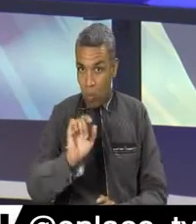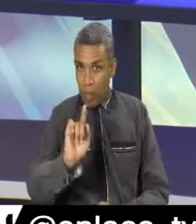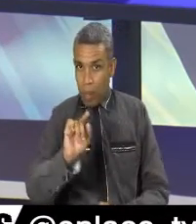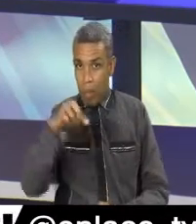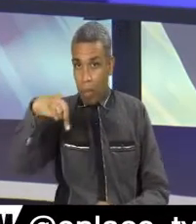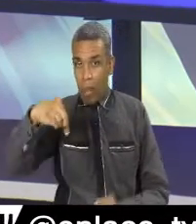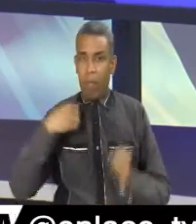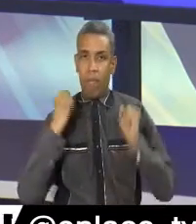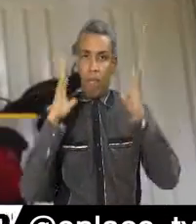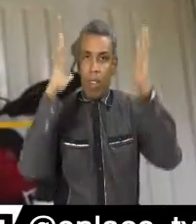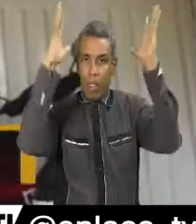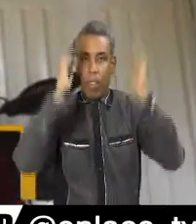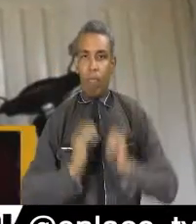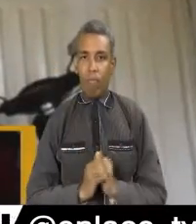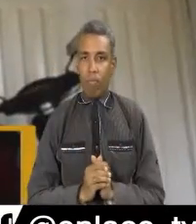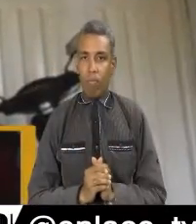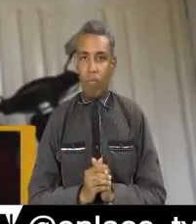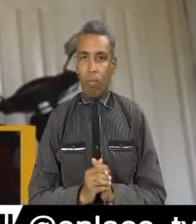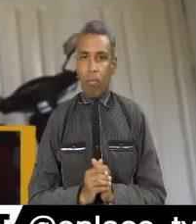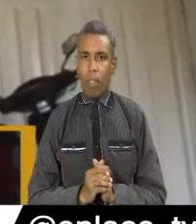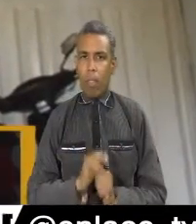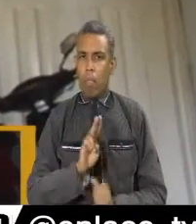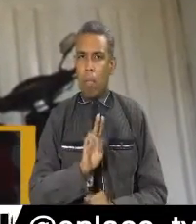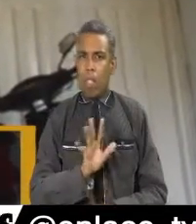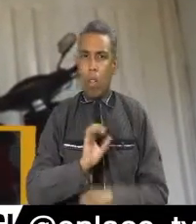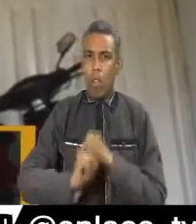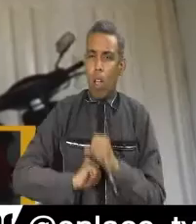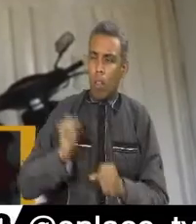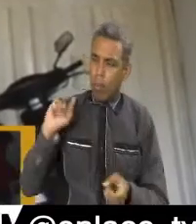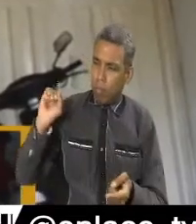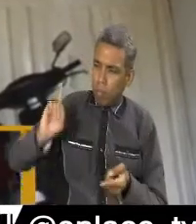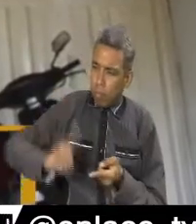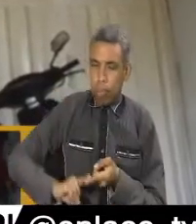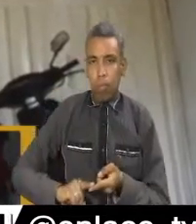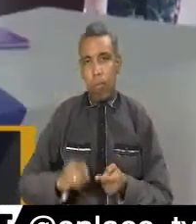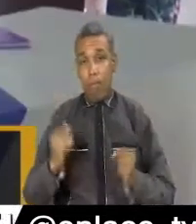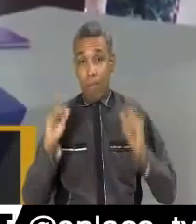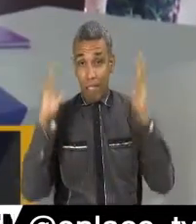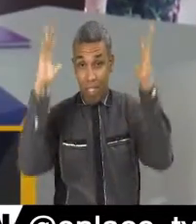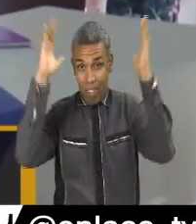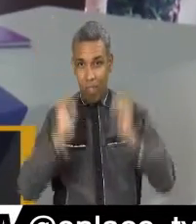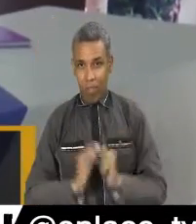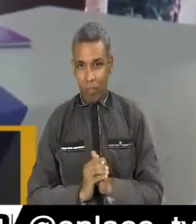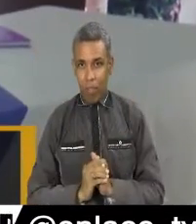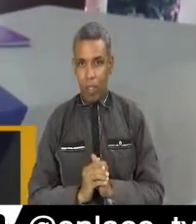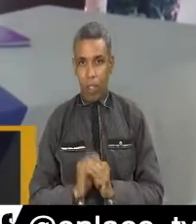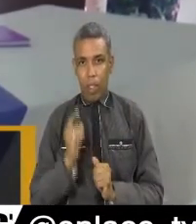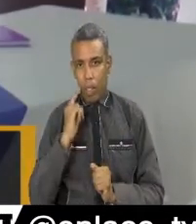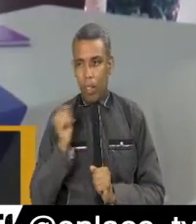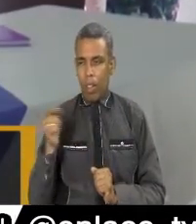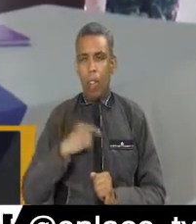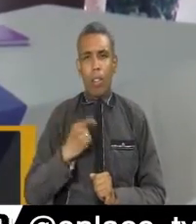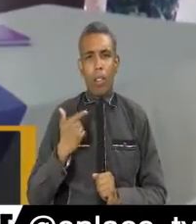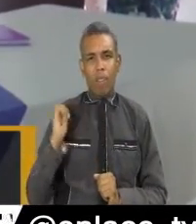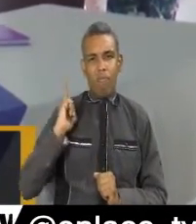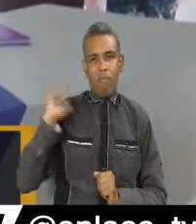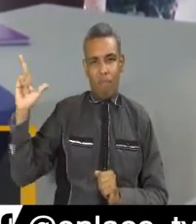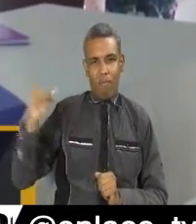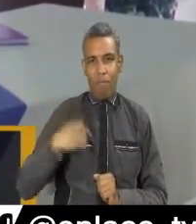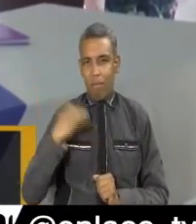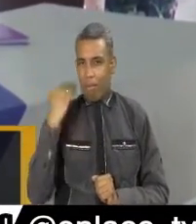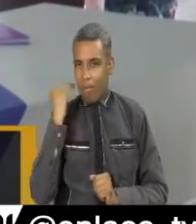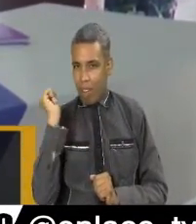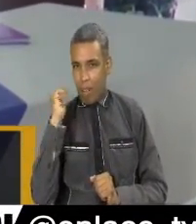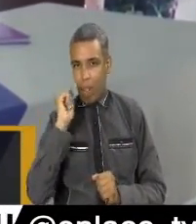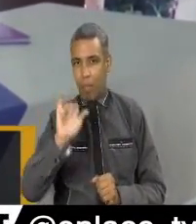Popular. 5 son los años que cumple este miércoles la Organización Femenina Popular. Yolanda Becerra, reconocida dirigente de esta entidad, destacó lo que ha